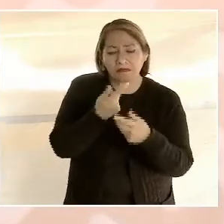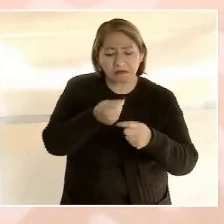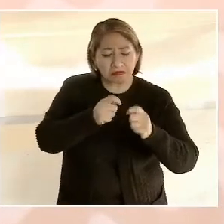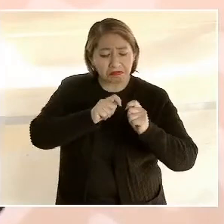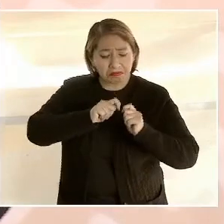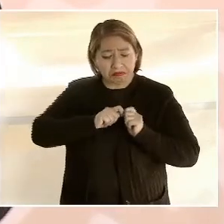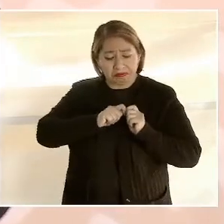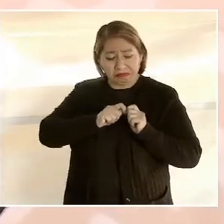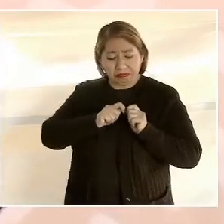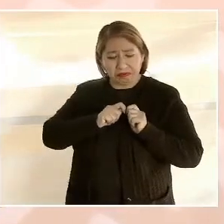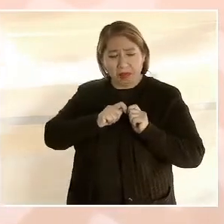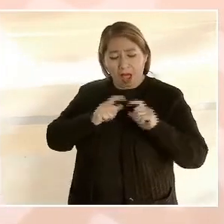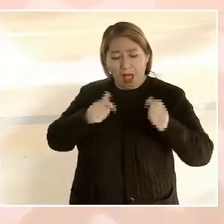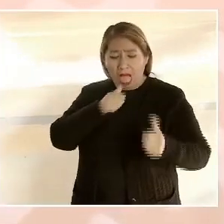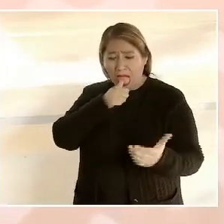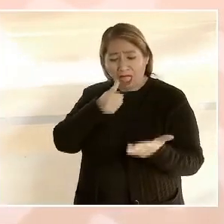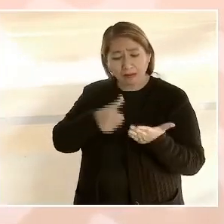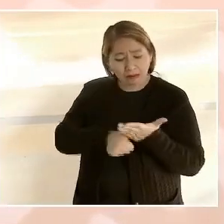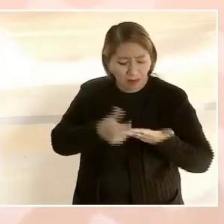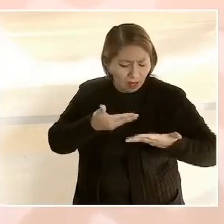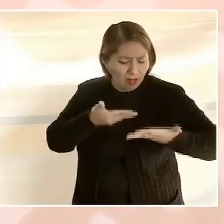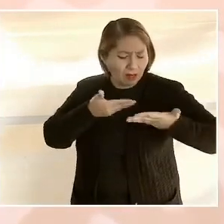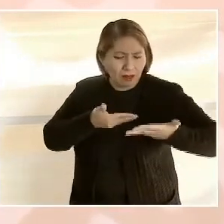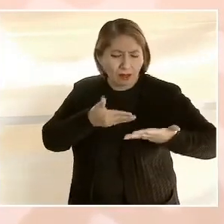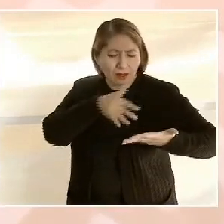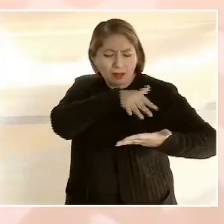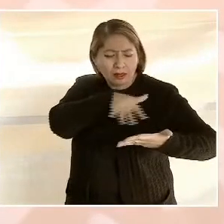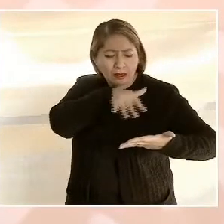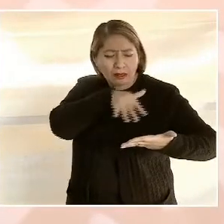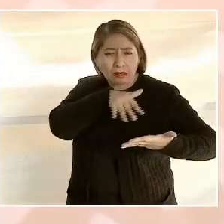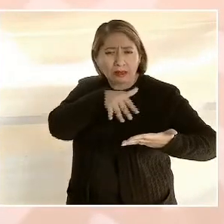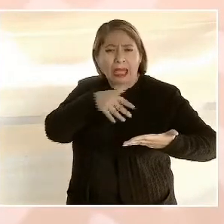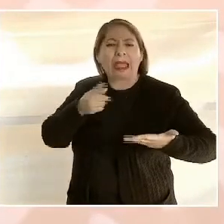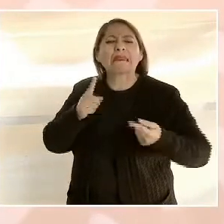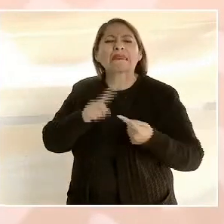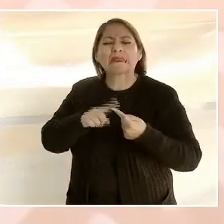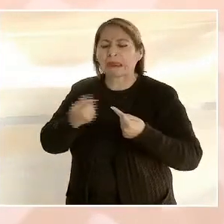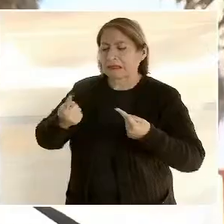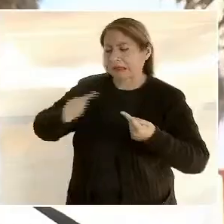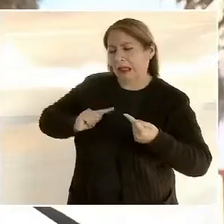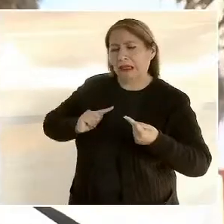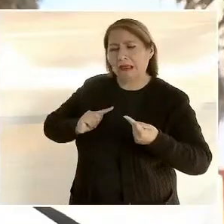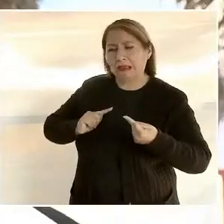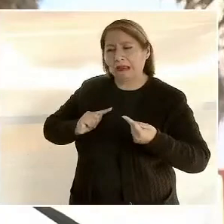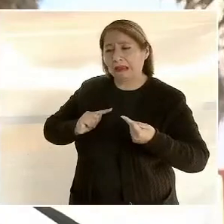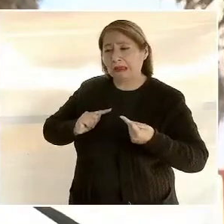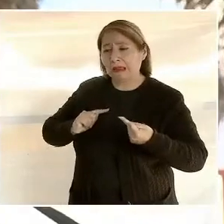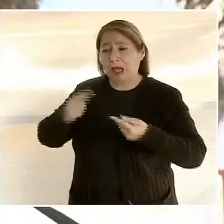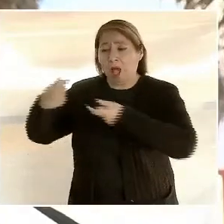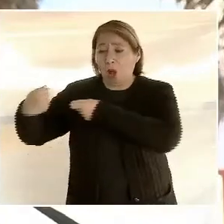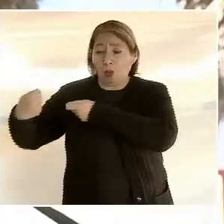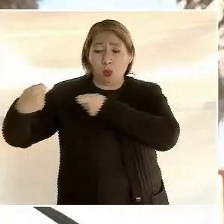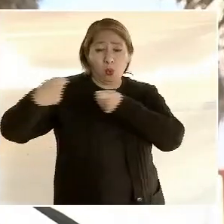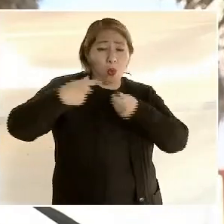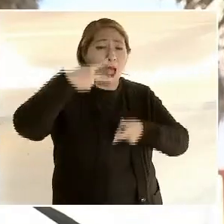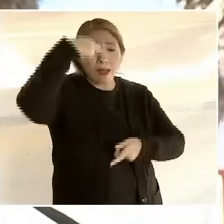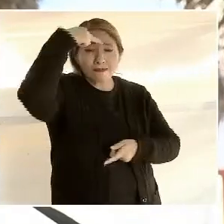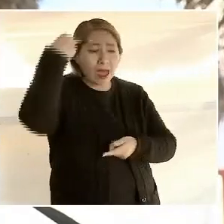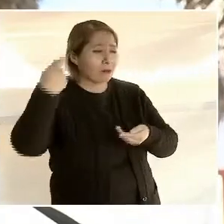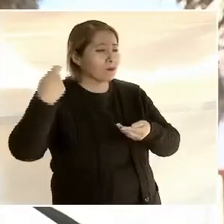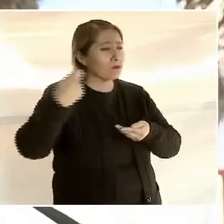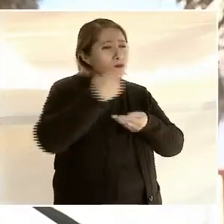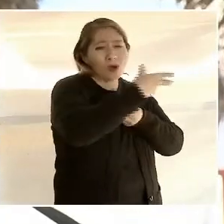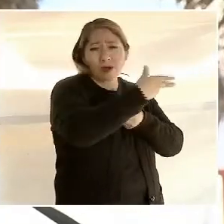recibió el telegrama que el general de división Victoriano Huerta había girado desde la Ciudad de